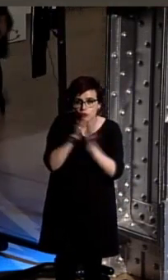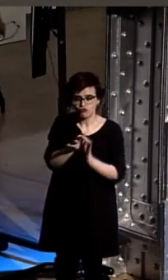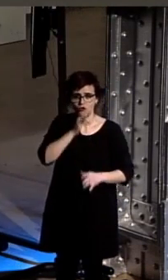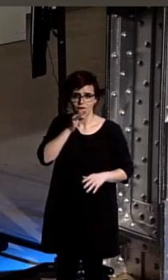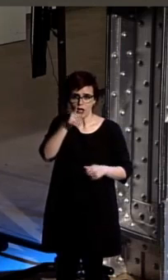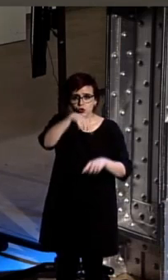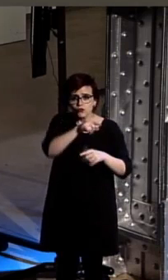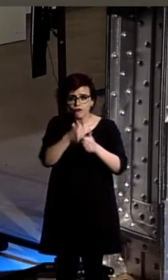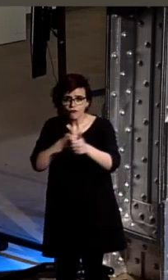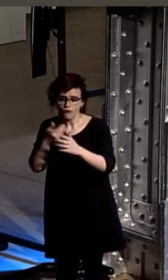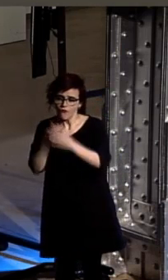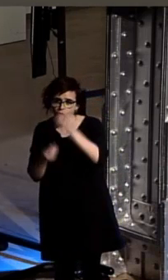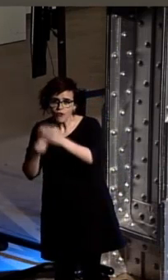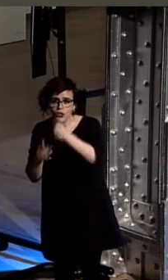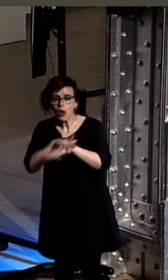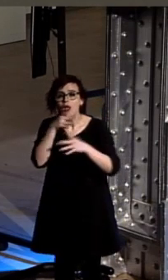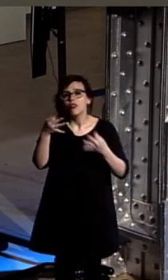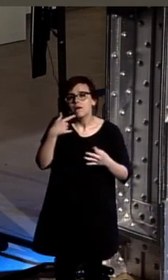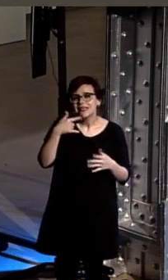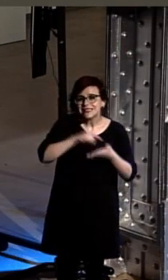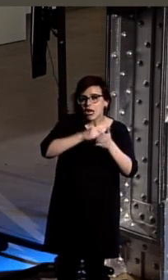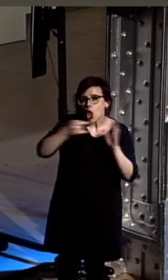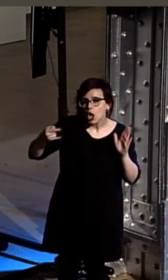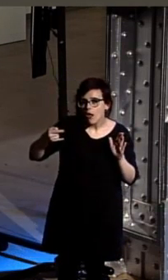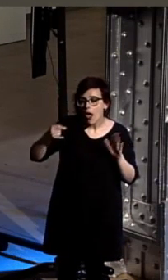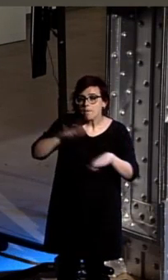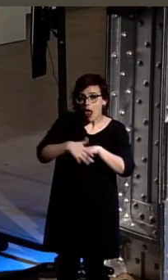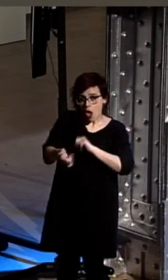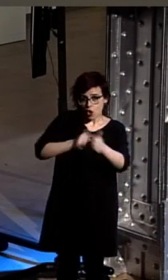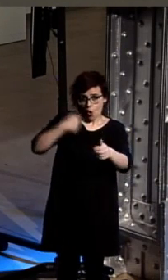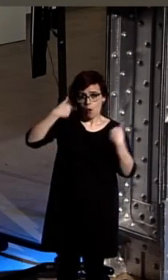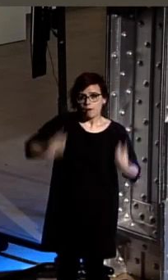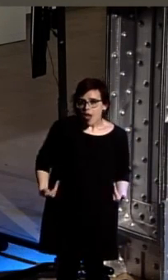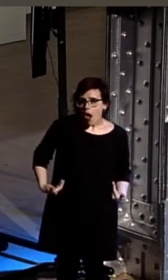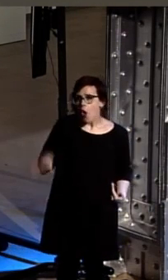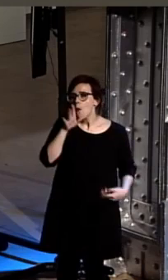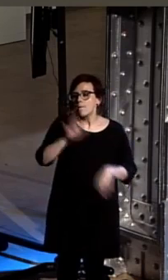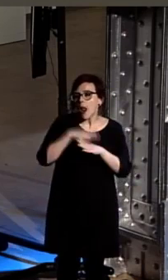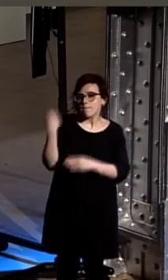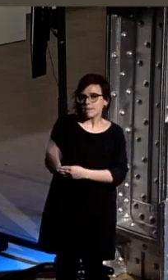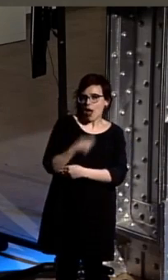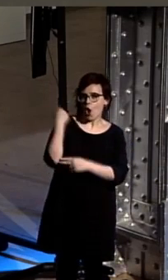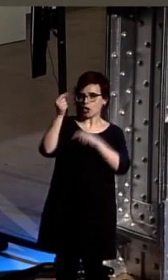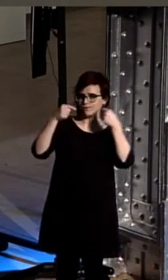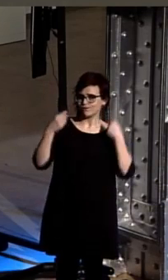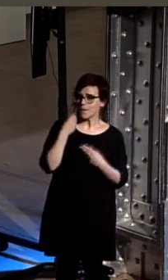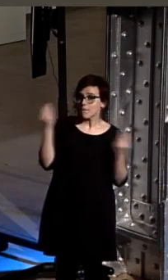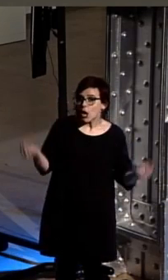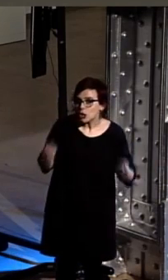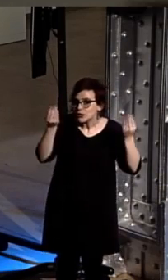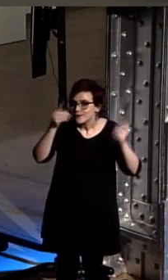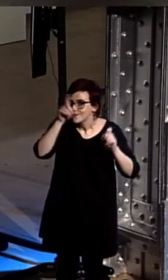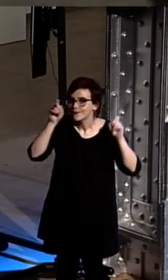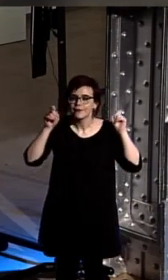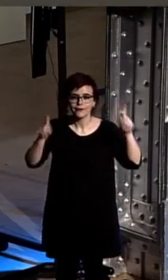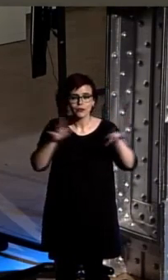fallamos y yo creo que tenemos que preguntarnos si queremos construir tecnologías que nos emule o tecnologías que nos mejore. Son dos proyectos distintos y a mi